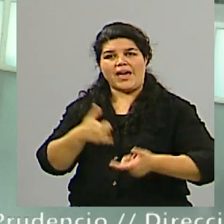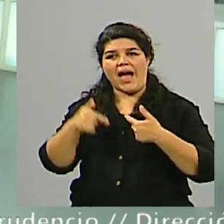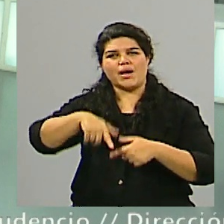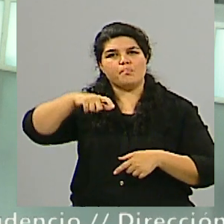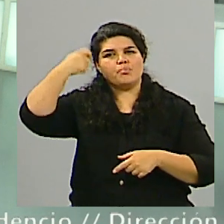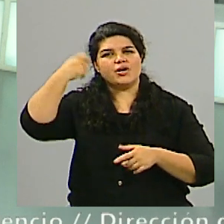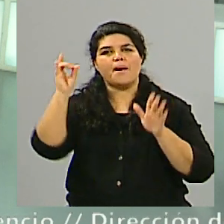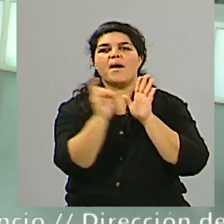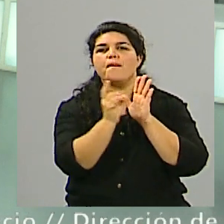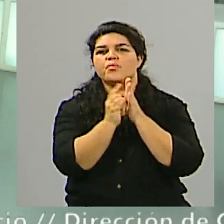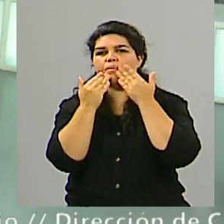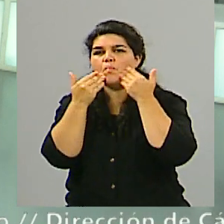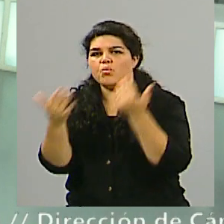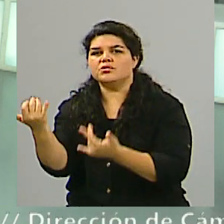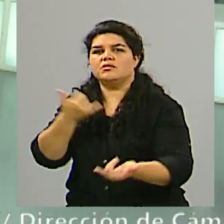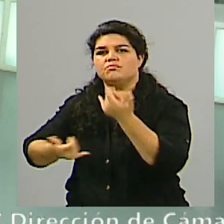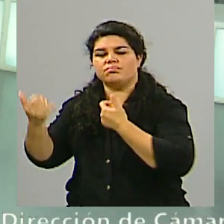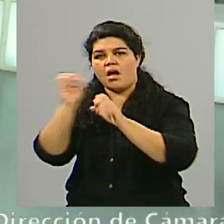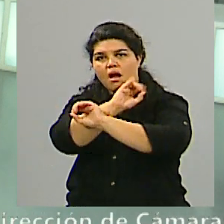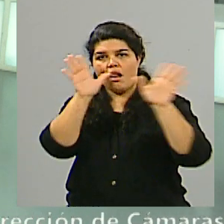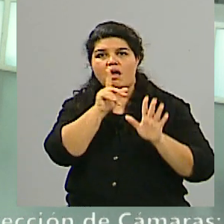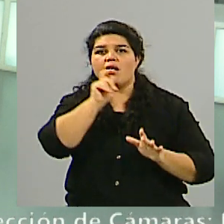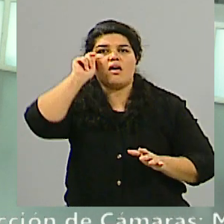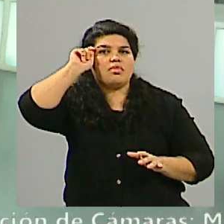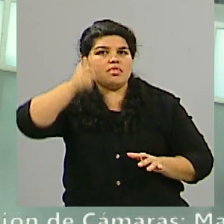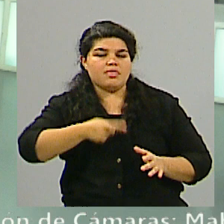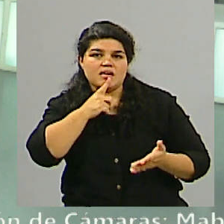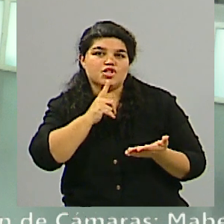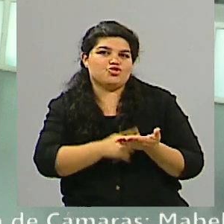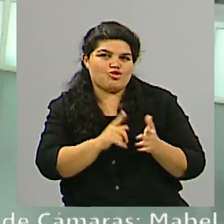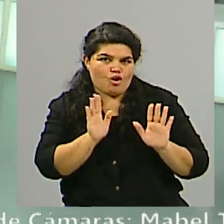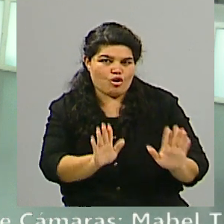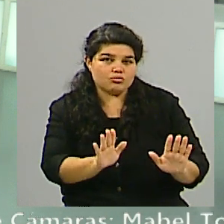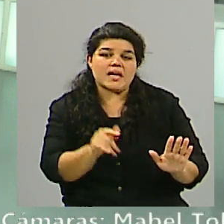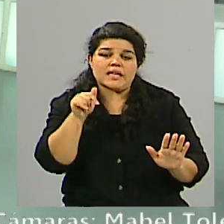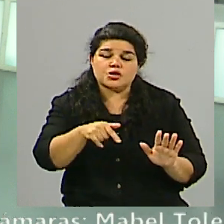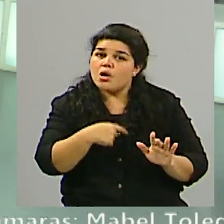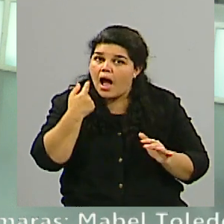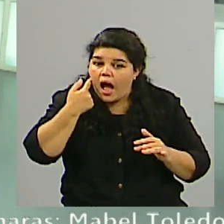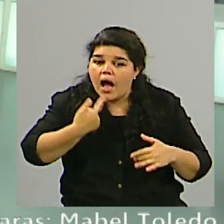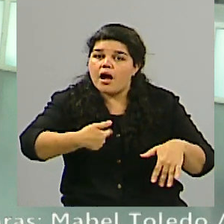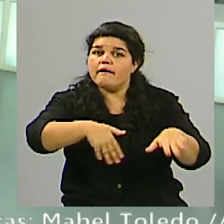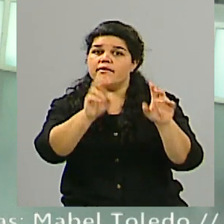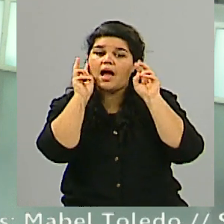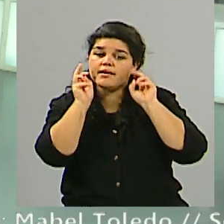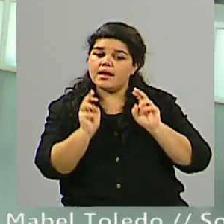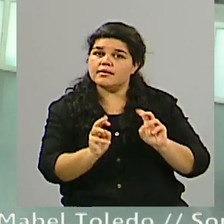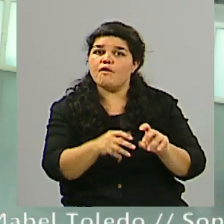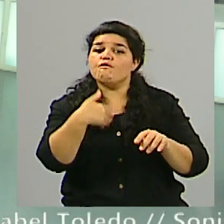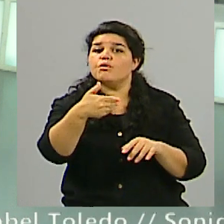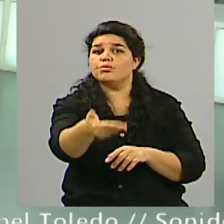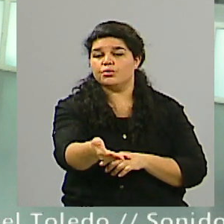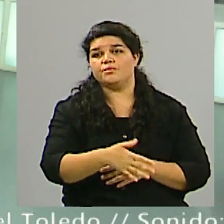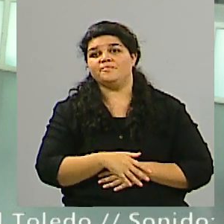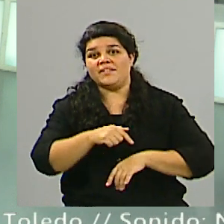darnos un poco más de entendimiento sobre este fallo, que lo tomamos como el puntapié, como un ejemplo por ahí para analizar muchos otros fallos más. No